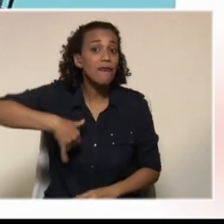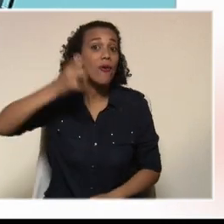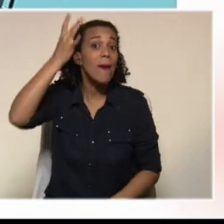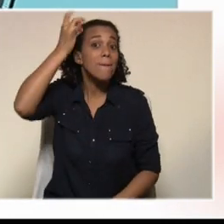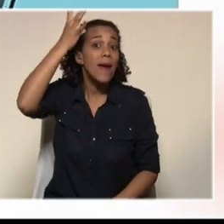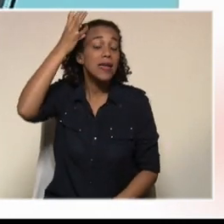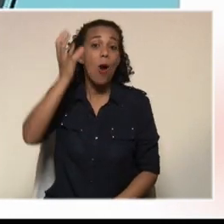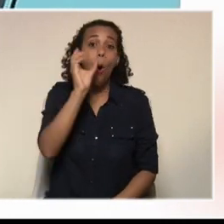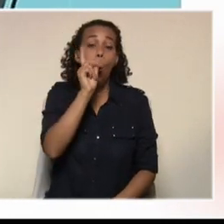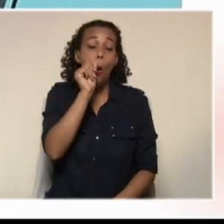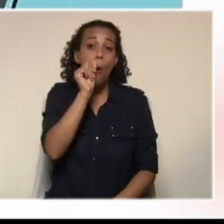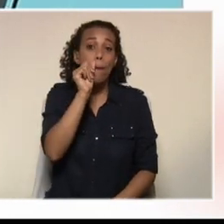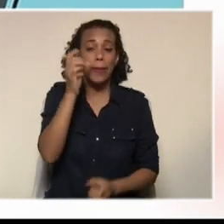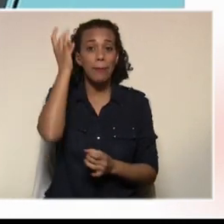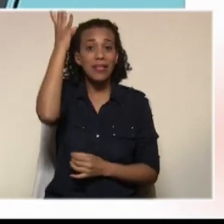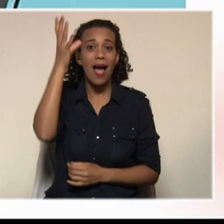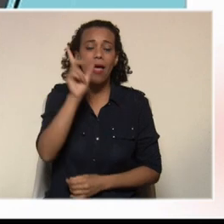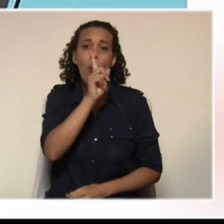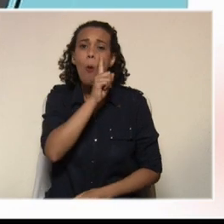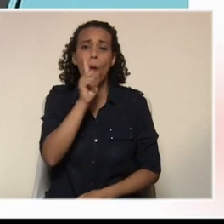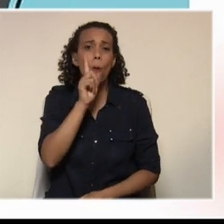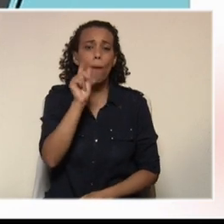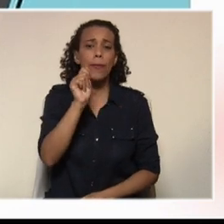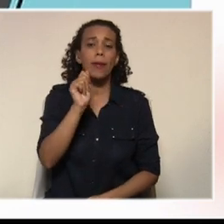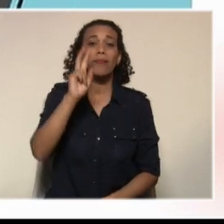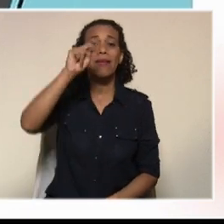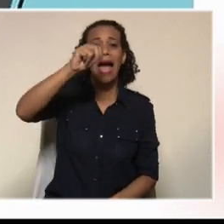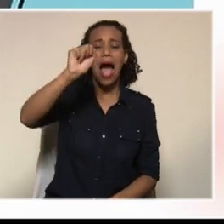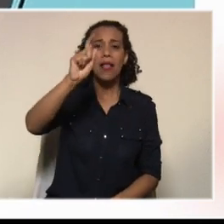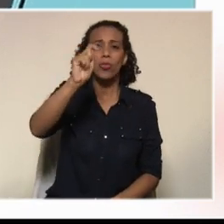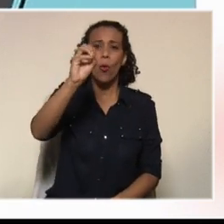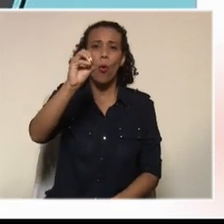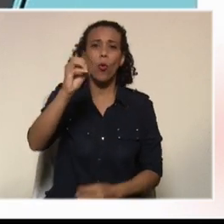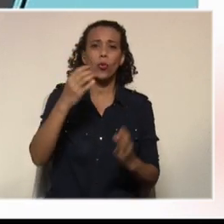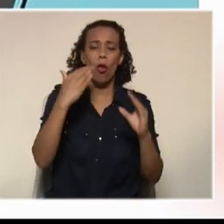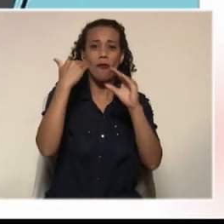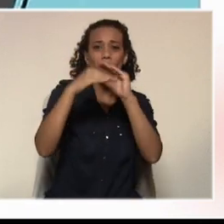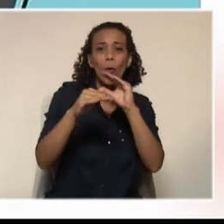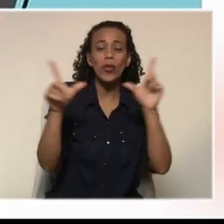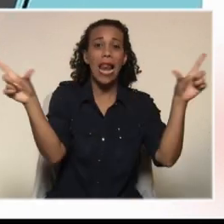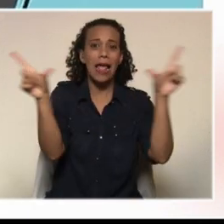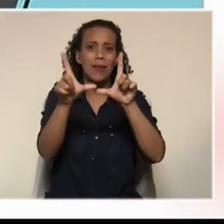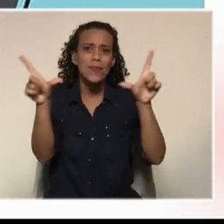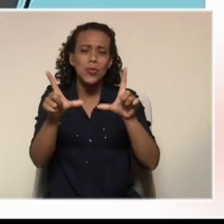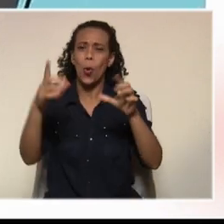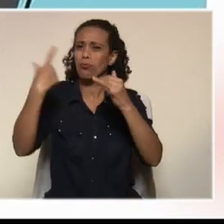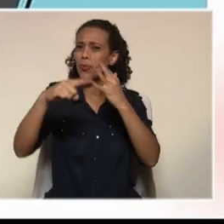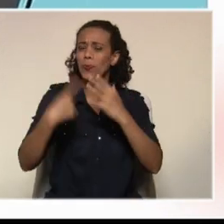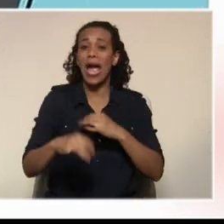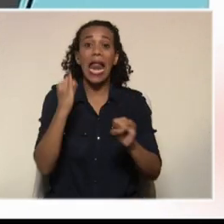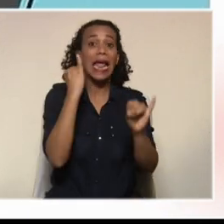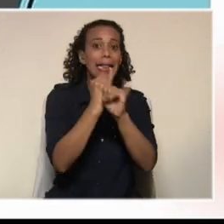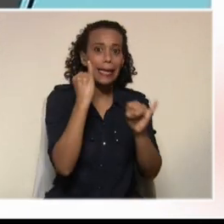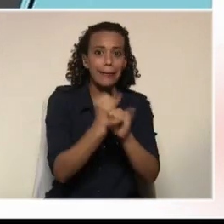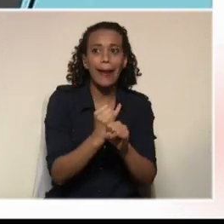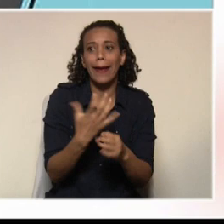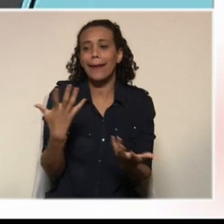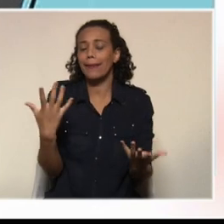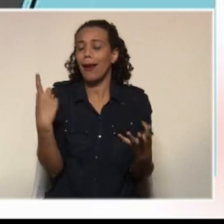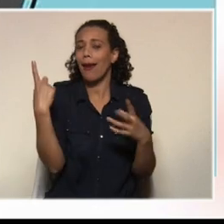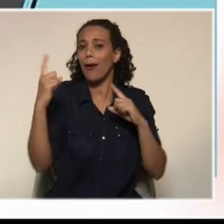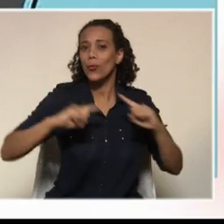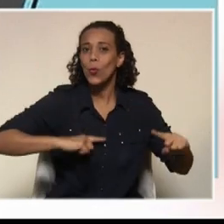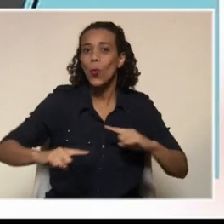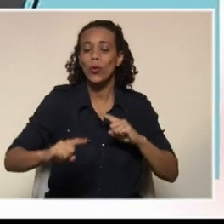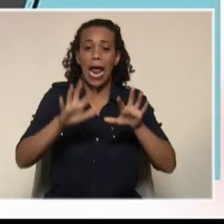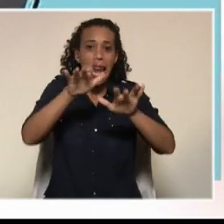por Antonio Meucci, la radio, el fax, la televisión, el internet con los ordenadores y